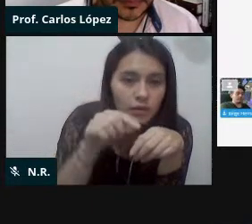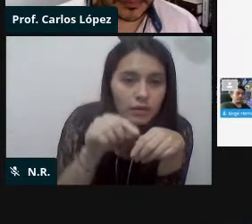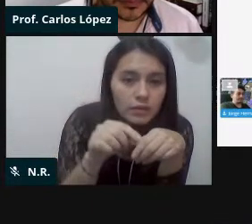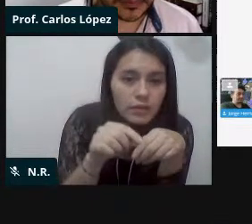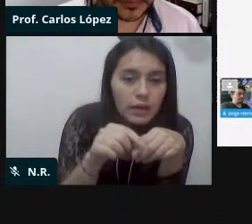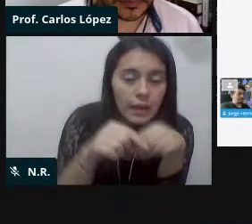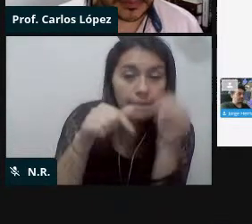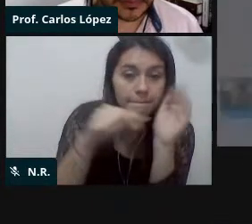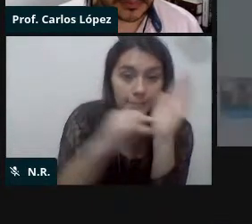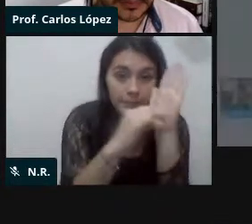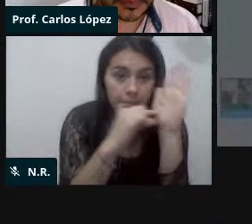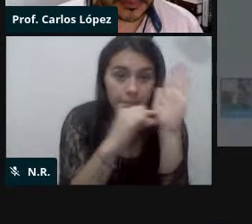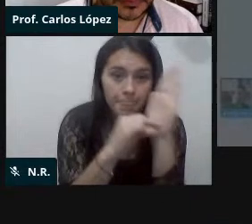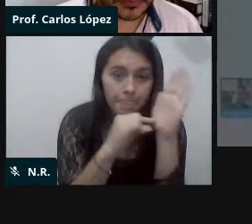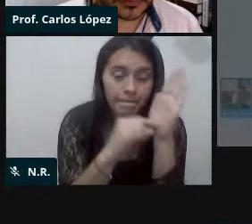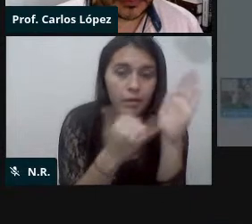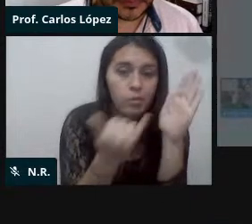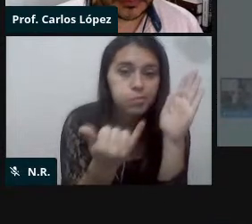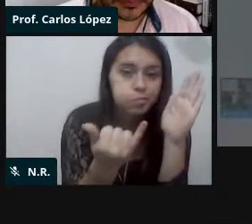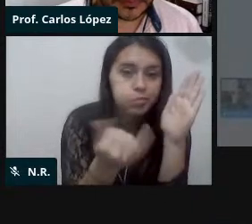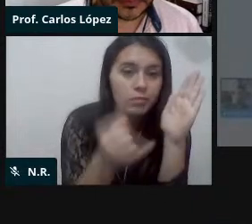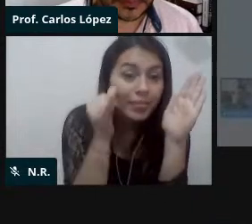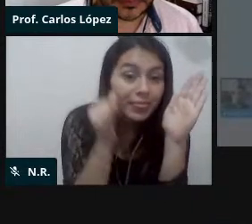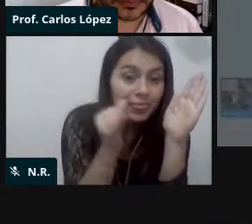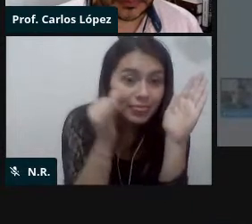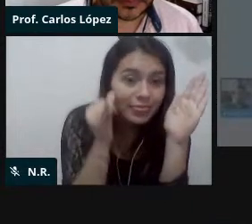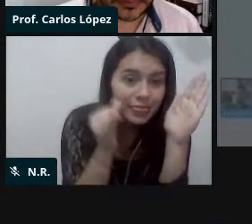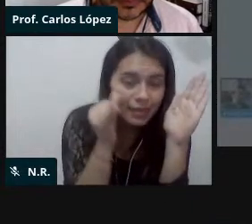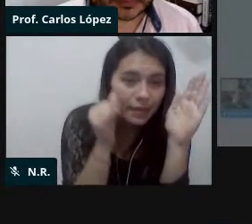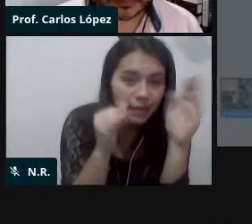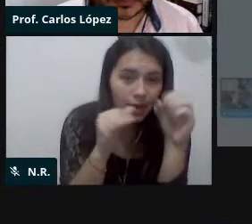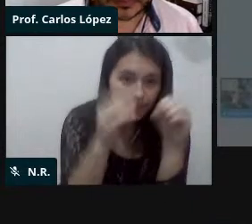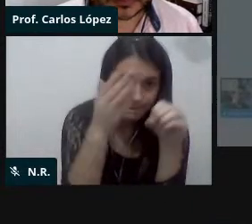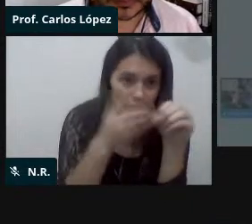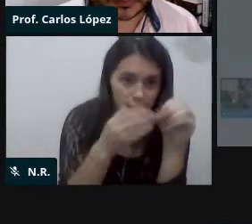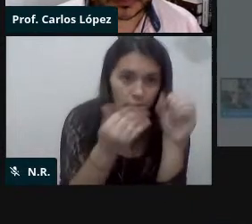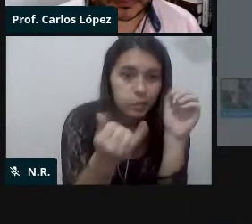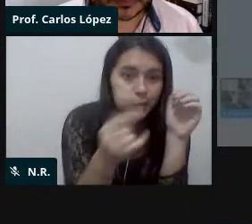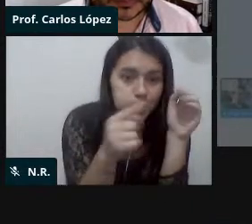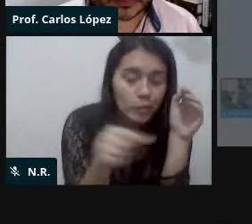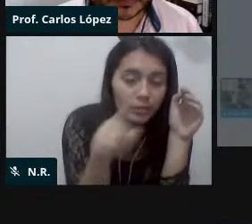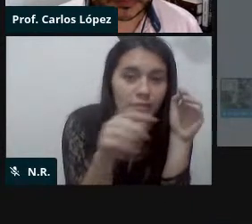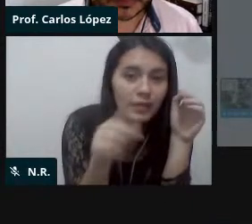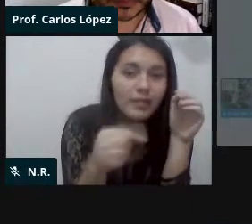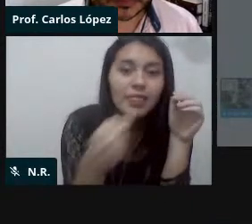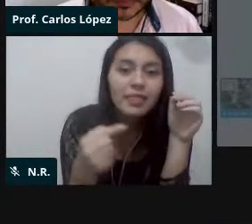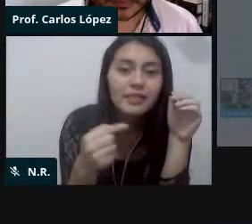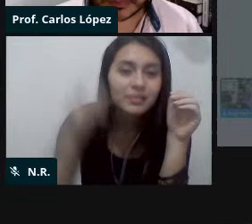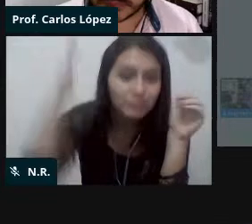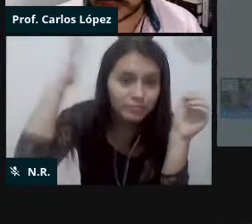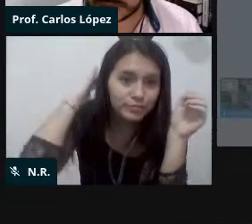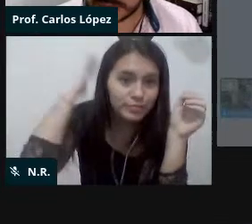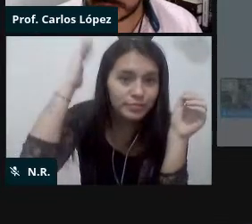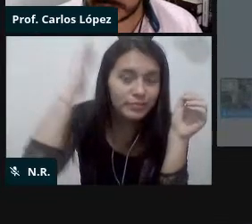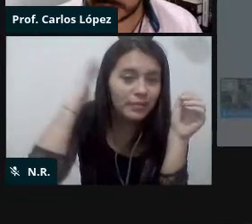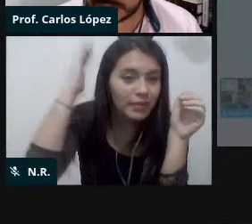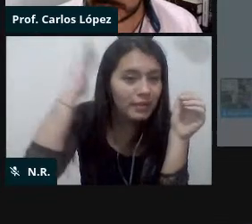la configuración de su cámara y de su micrófono, van a ver una opción acá que dice pantalla